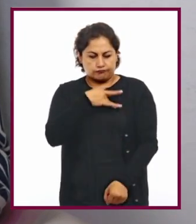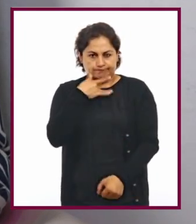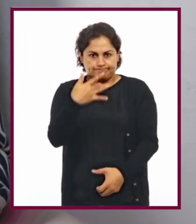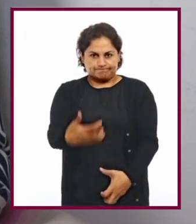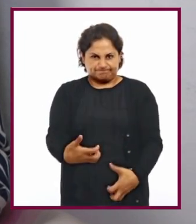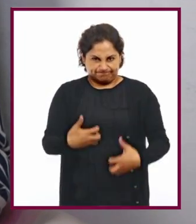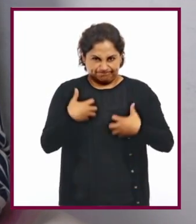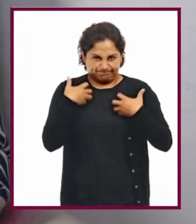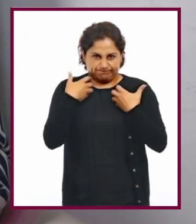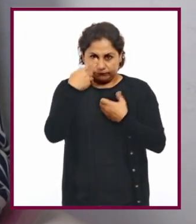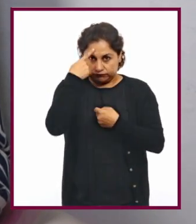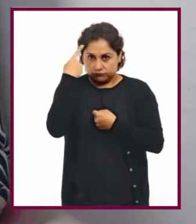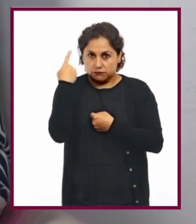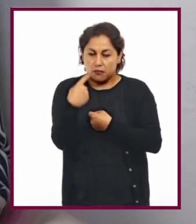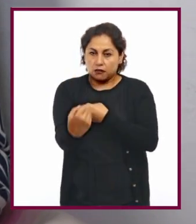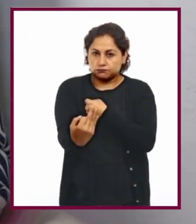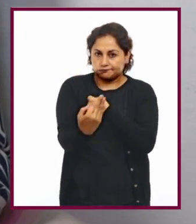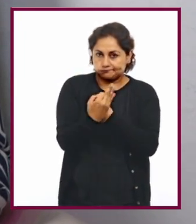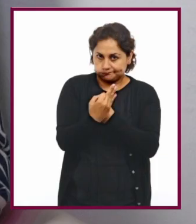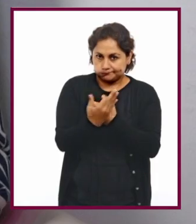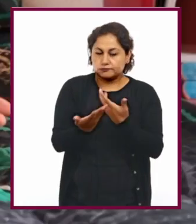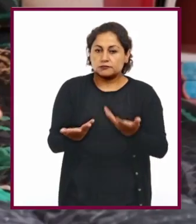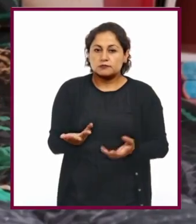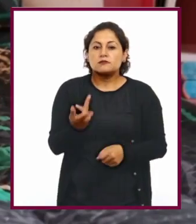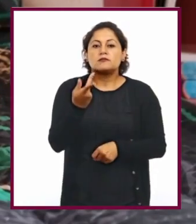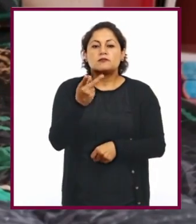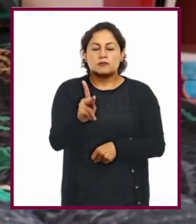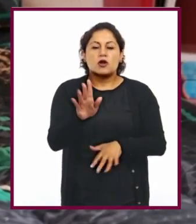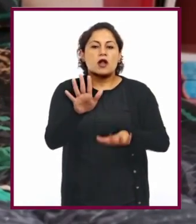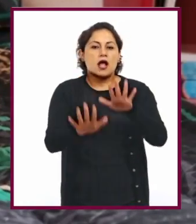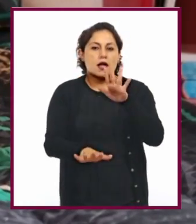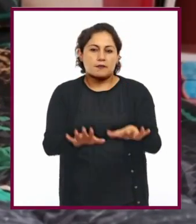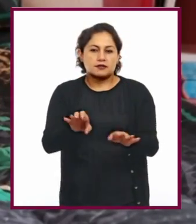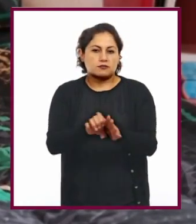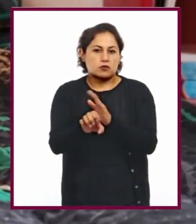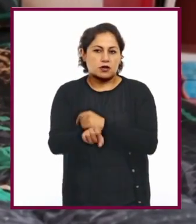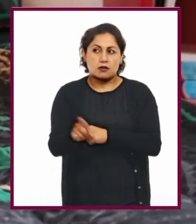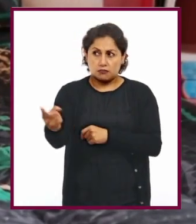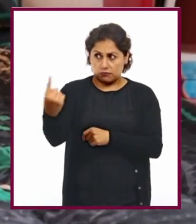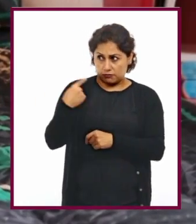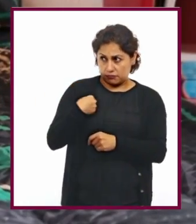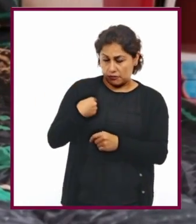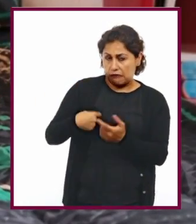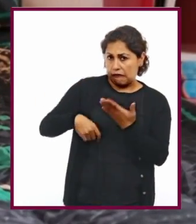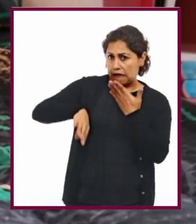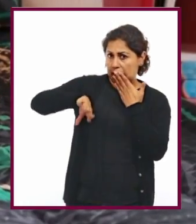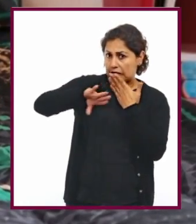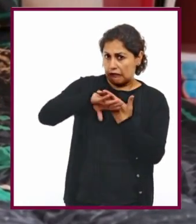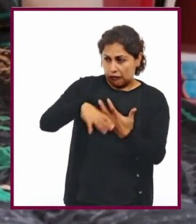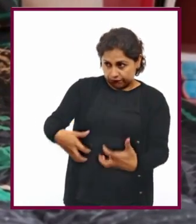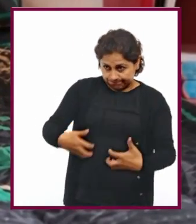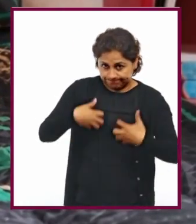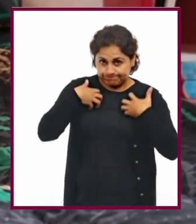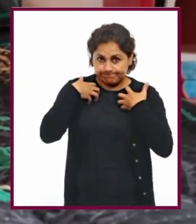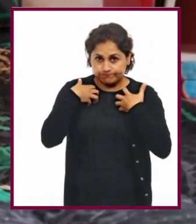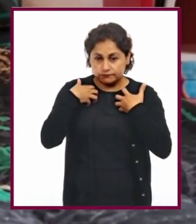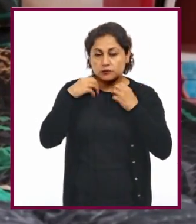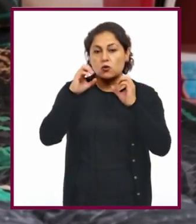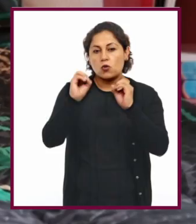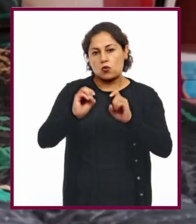instinto de agresión para defendernos de otros, ¿no? Pero una cosa es responder agresivamente a alguien que nos quiere dañar y